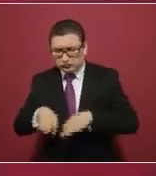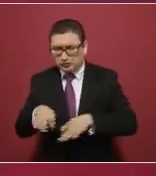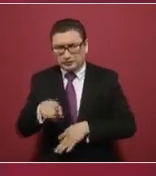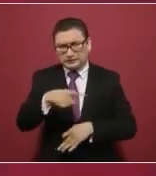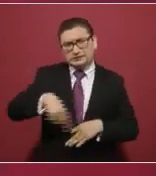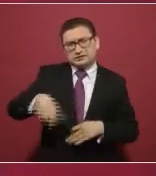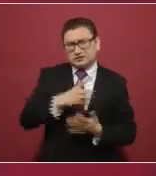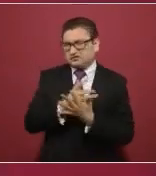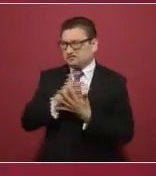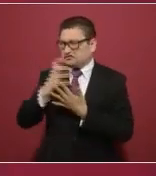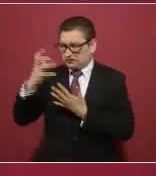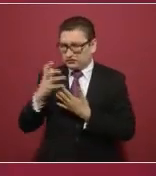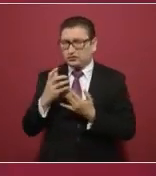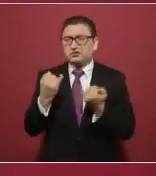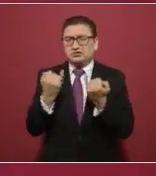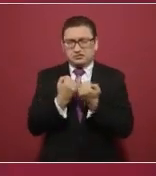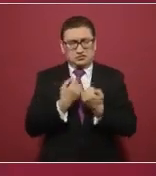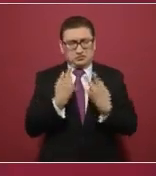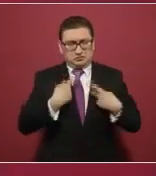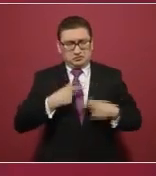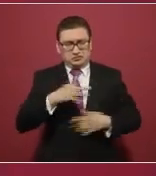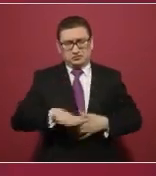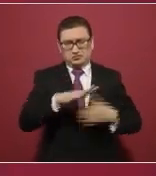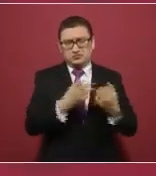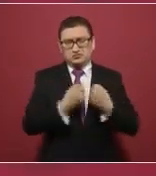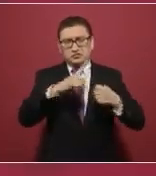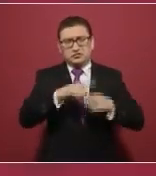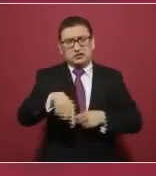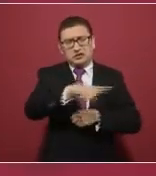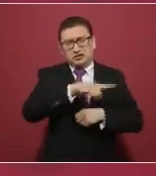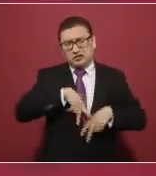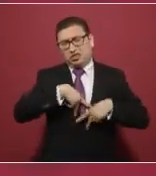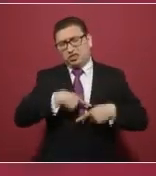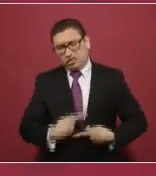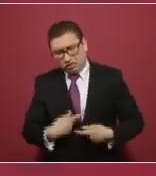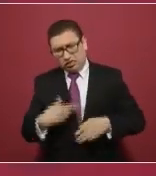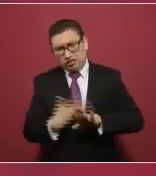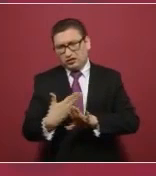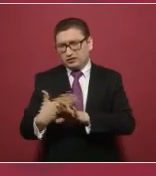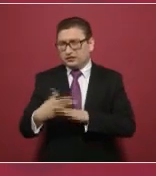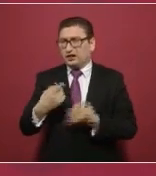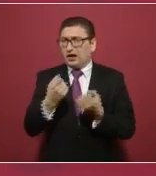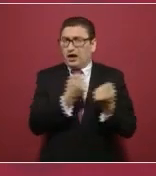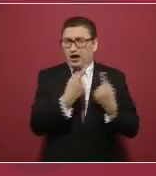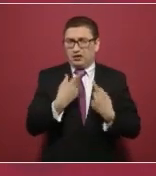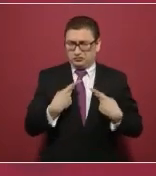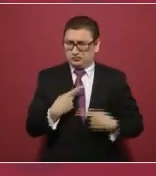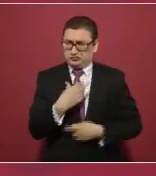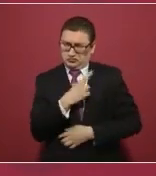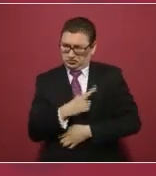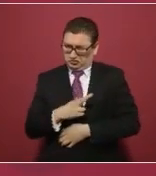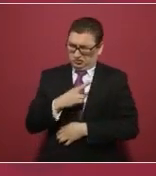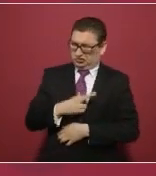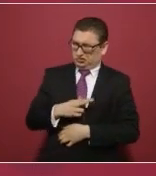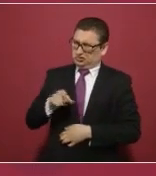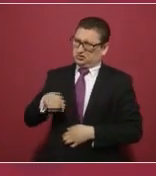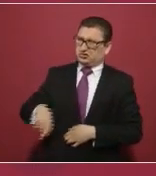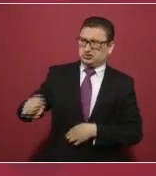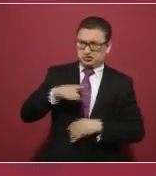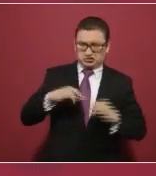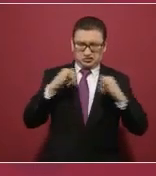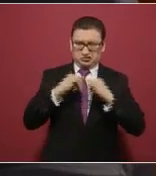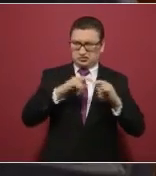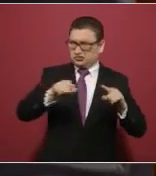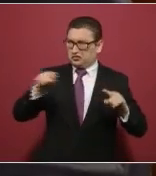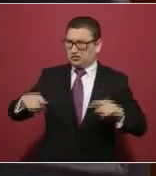la vulnerabilidad de la sociedad y el rencor social incluso hacia las instituciones